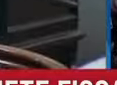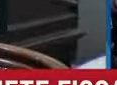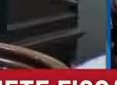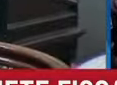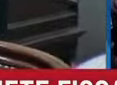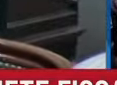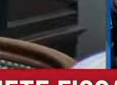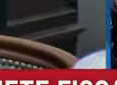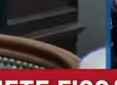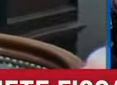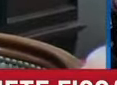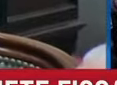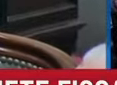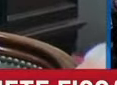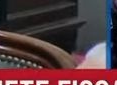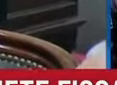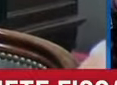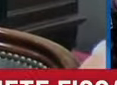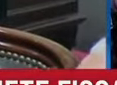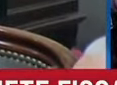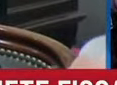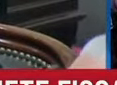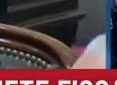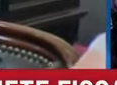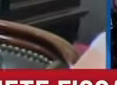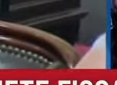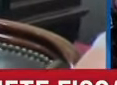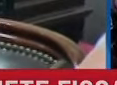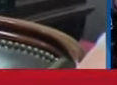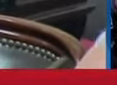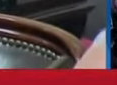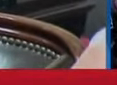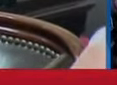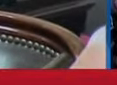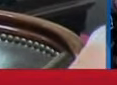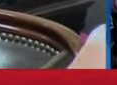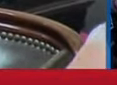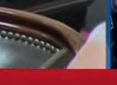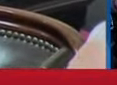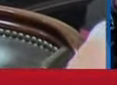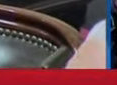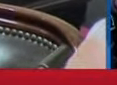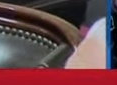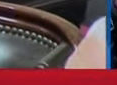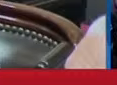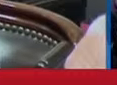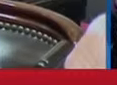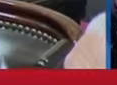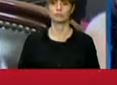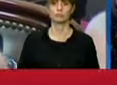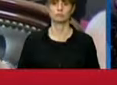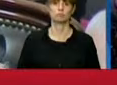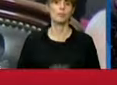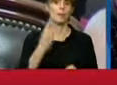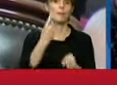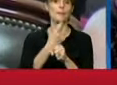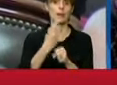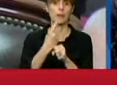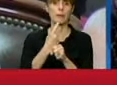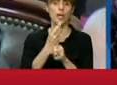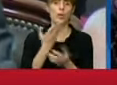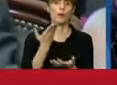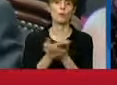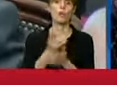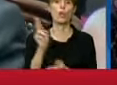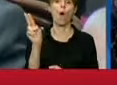gobernador de la provincia de Buenos Aires, ni condolencia le mandó a la familia, y hay un policía de la federal que iba manejando esa moto, sí, en el acceso oeste. Tremendo. Que